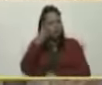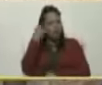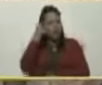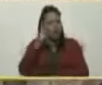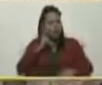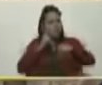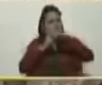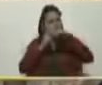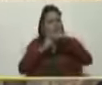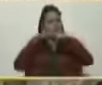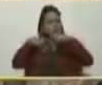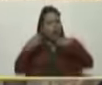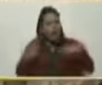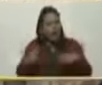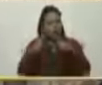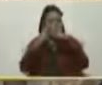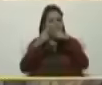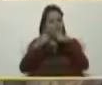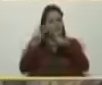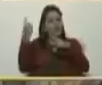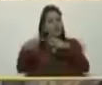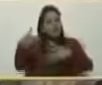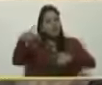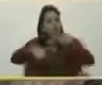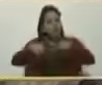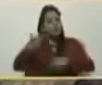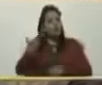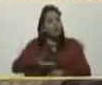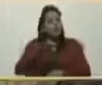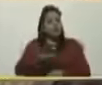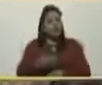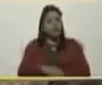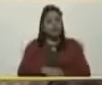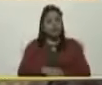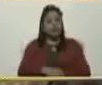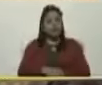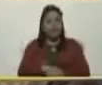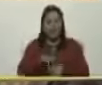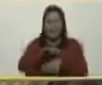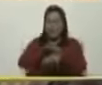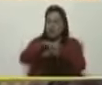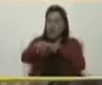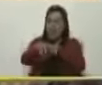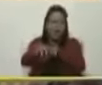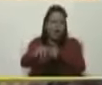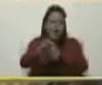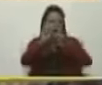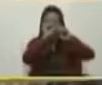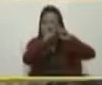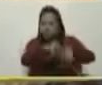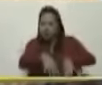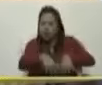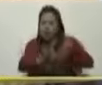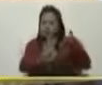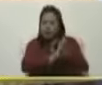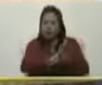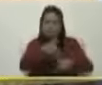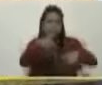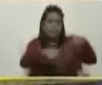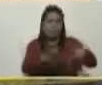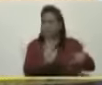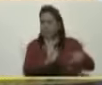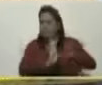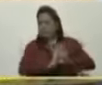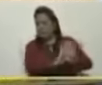he creído en el voto. Cuando muchos abandonaron el terreno o la lucha electoral,